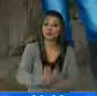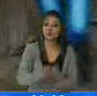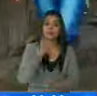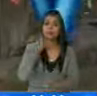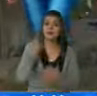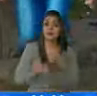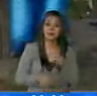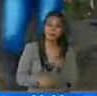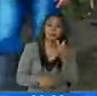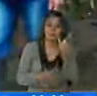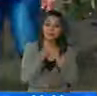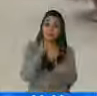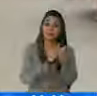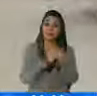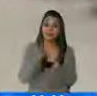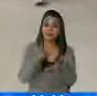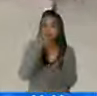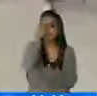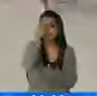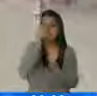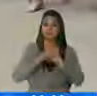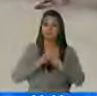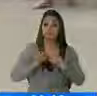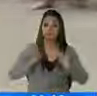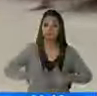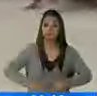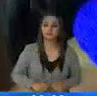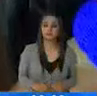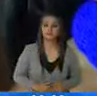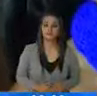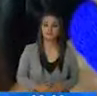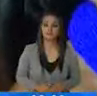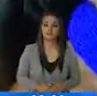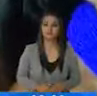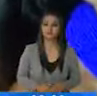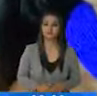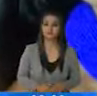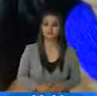las otras personas puedan conocer. Desde la provincia de Pastaza, informó Gisela Moreira.